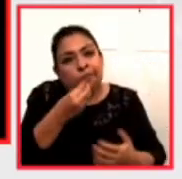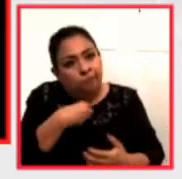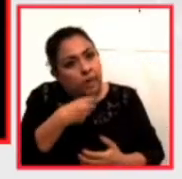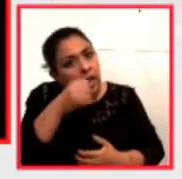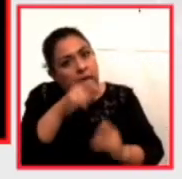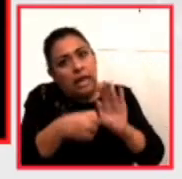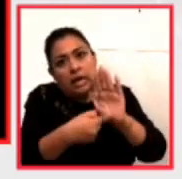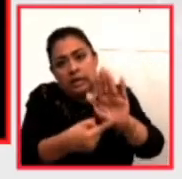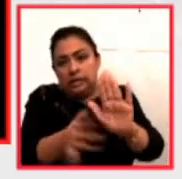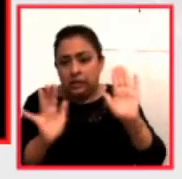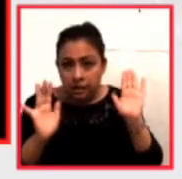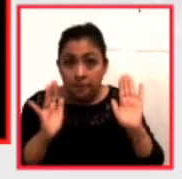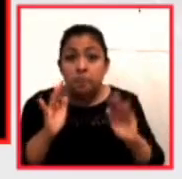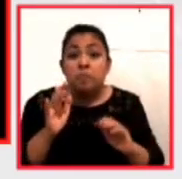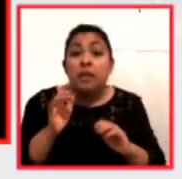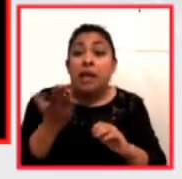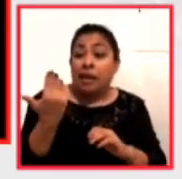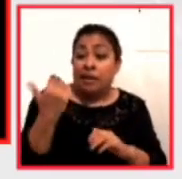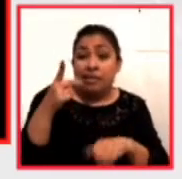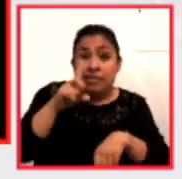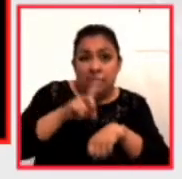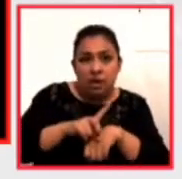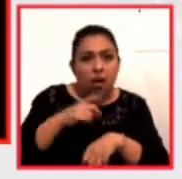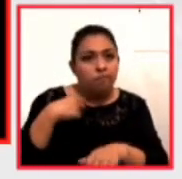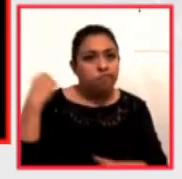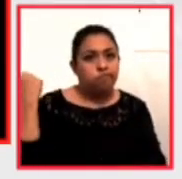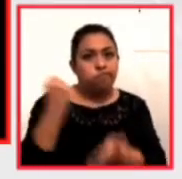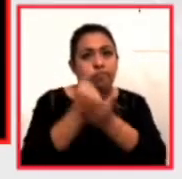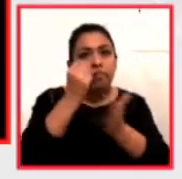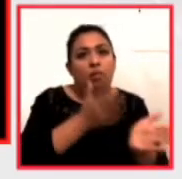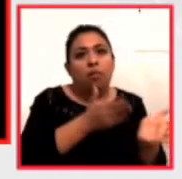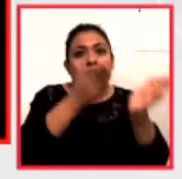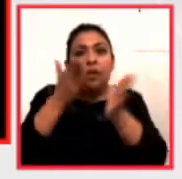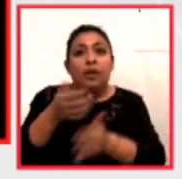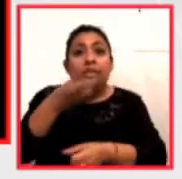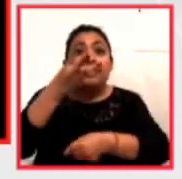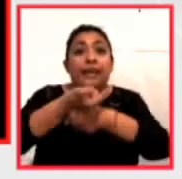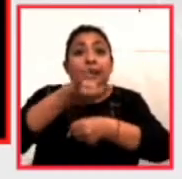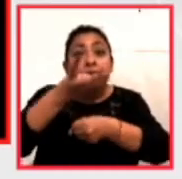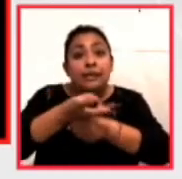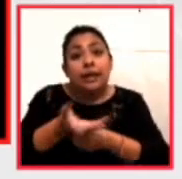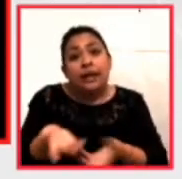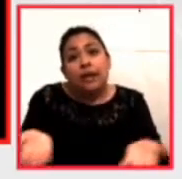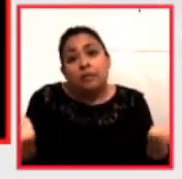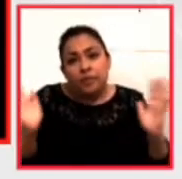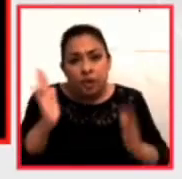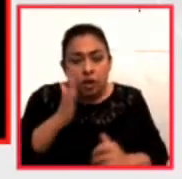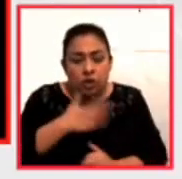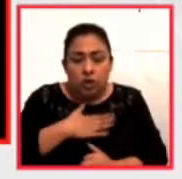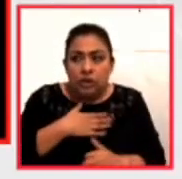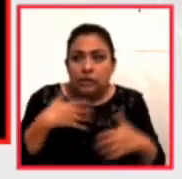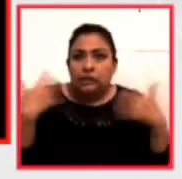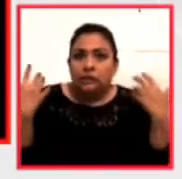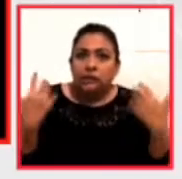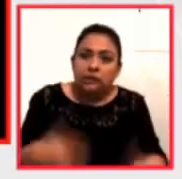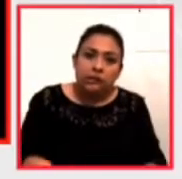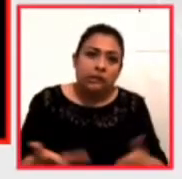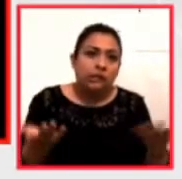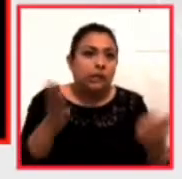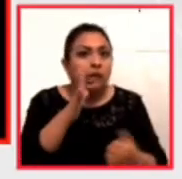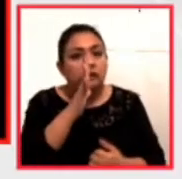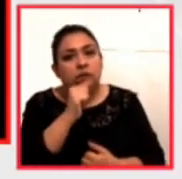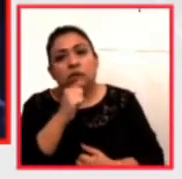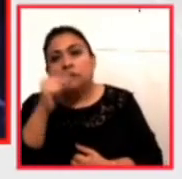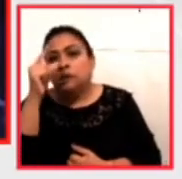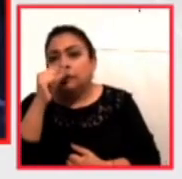manera. Inclusive el día que lo hicimos se decretó la fase 3, ¿no? Entonces yo estaba así de que, híjole, ya no se va a armar, ¿no?